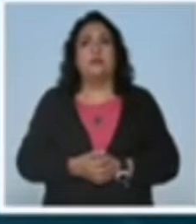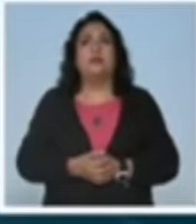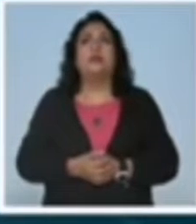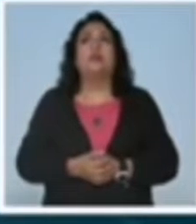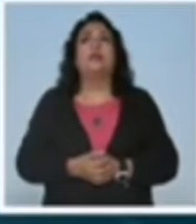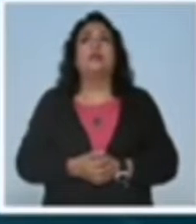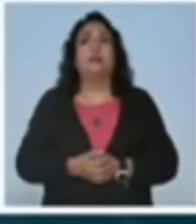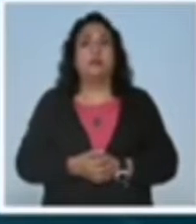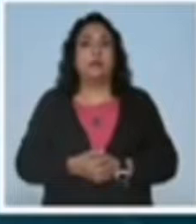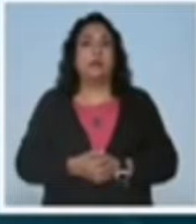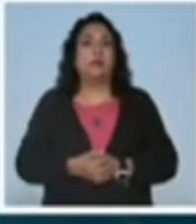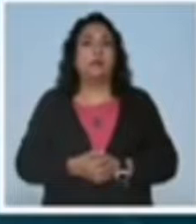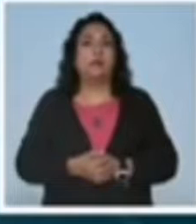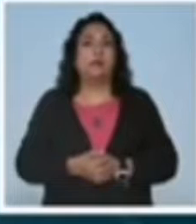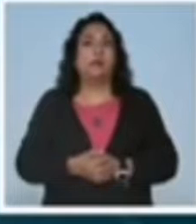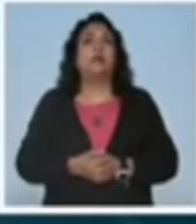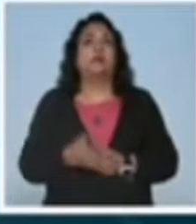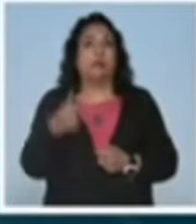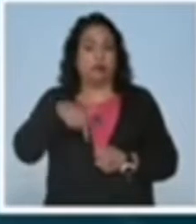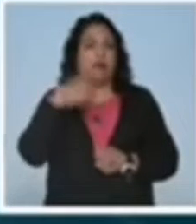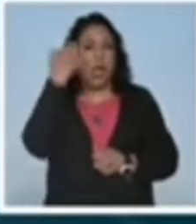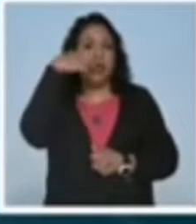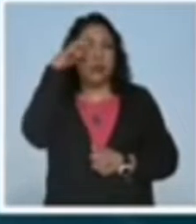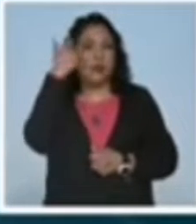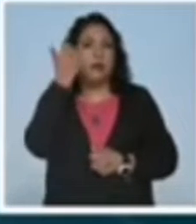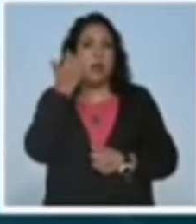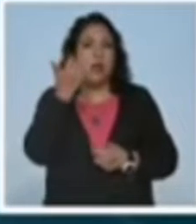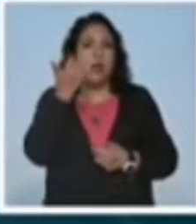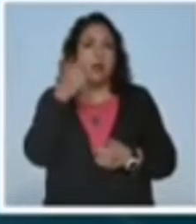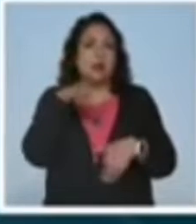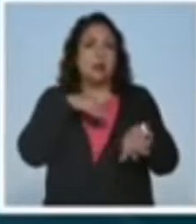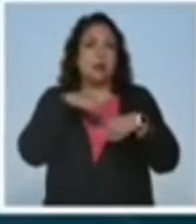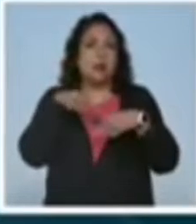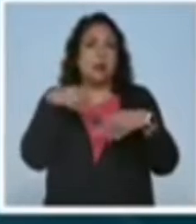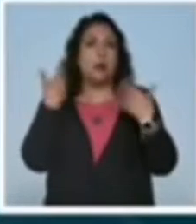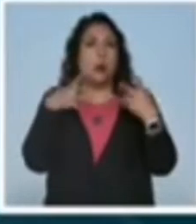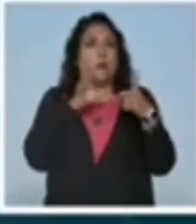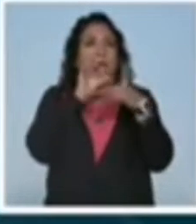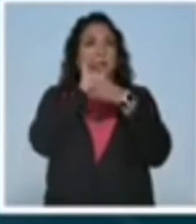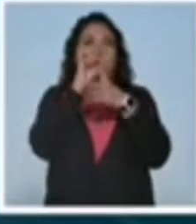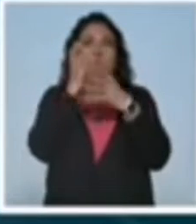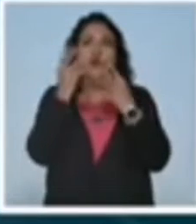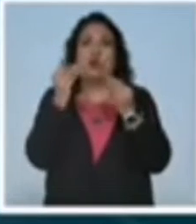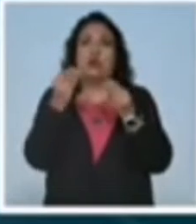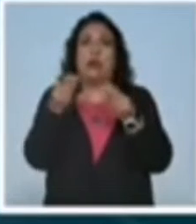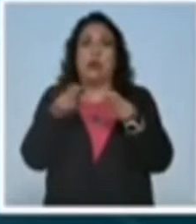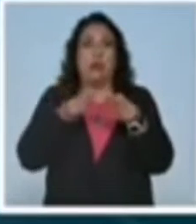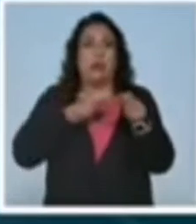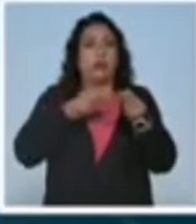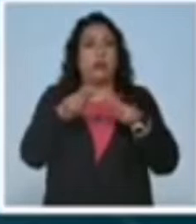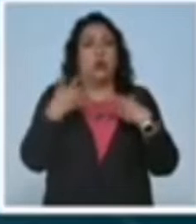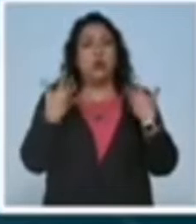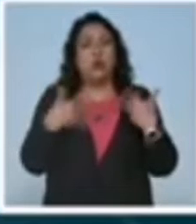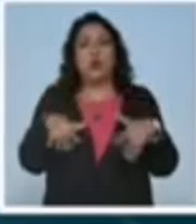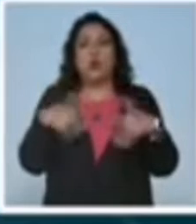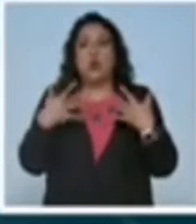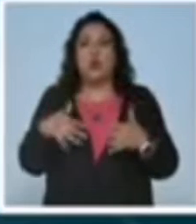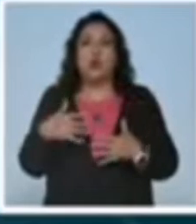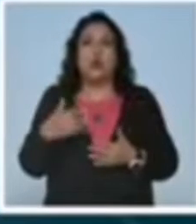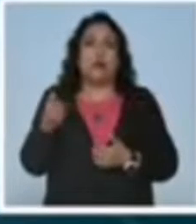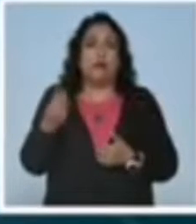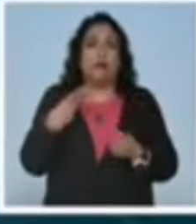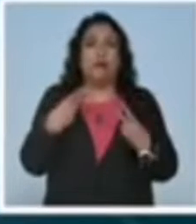a todo lo que me ha llevado esta carrera, que han sido muchas gratificaciones, un